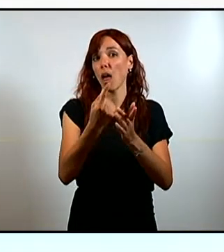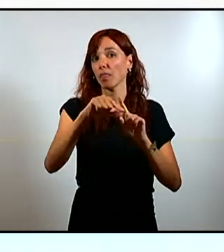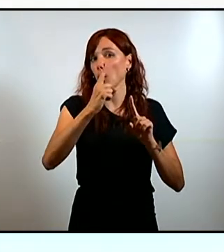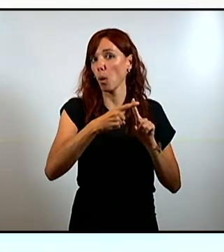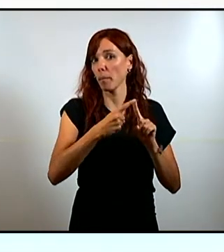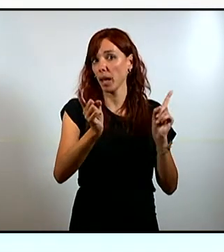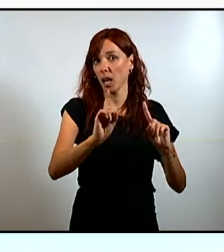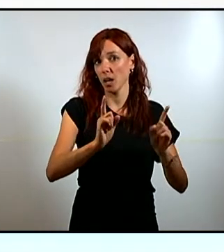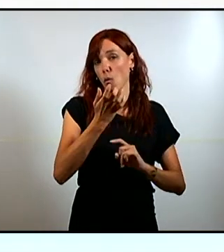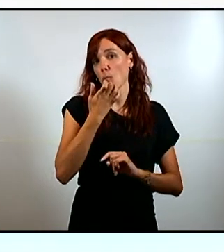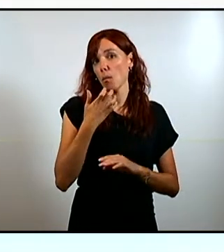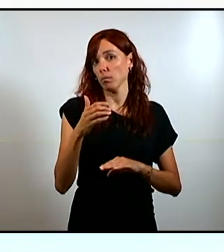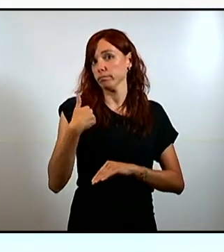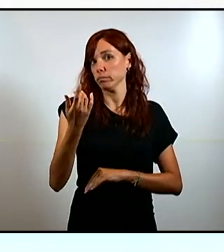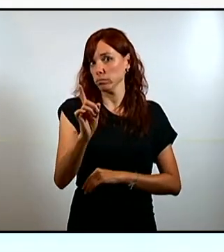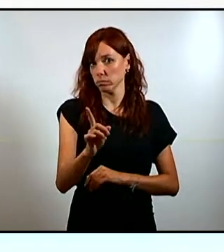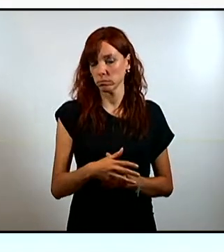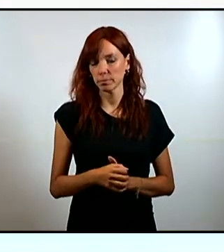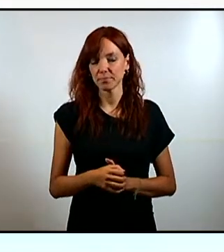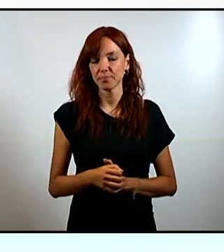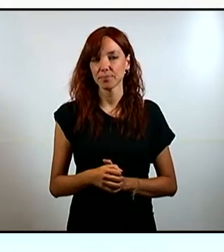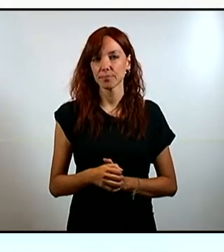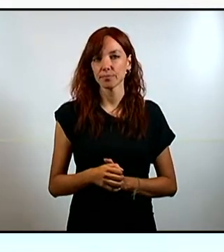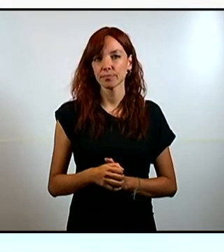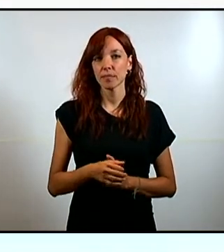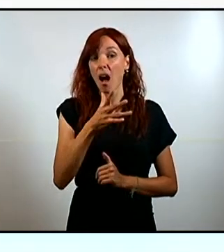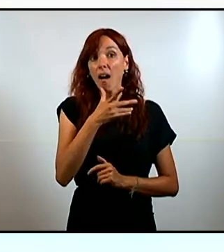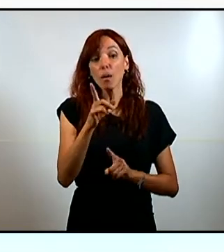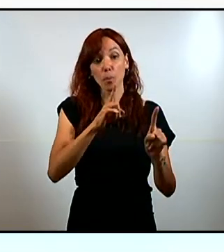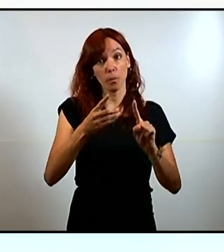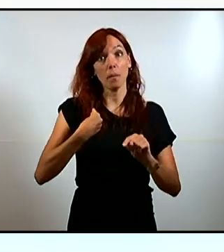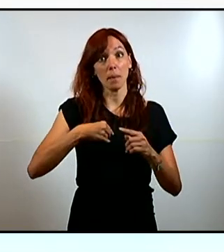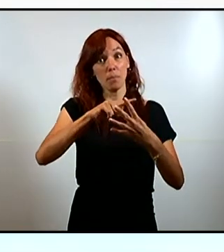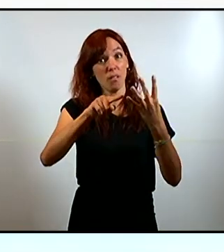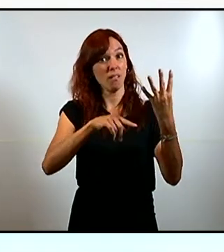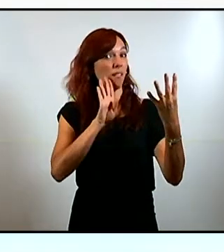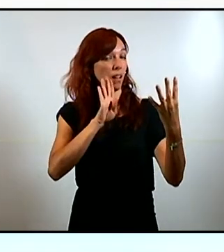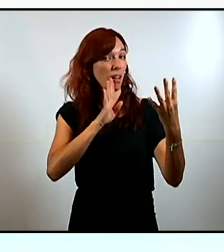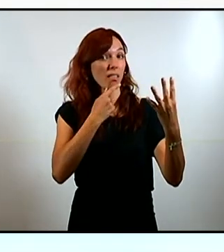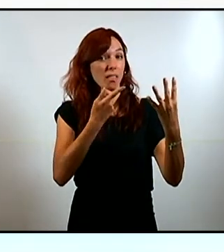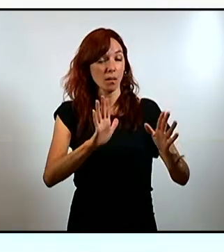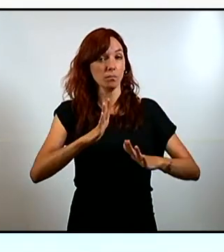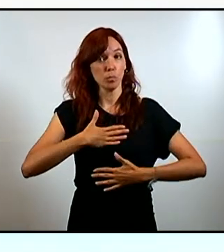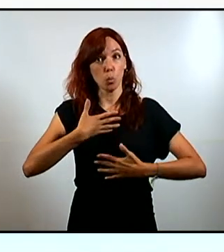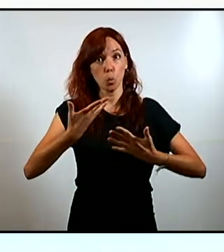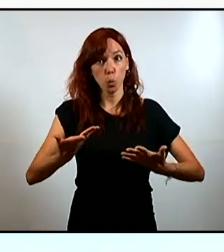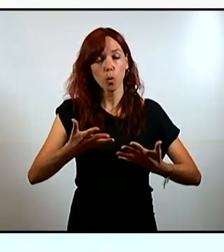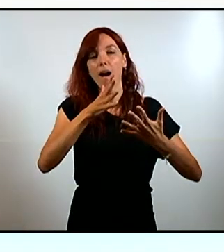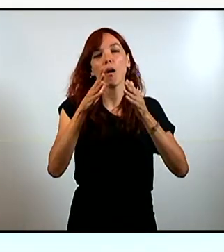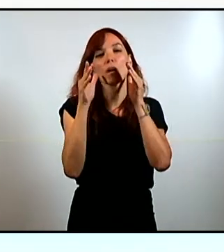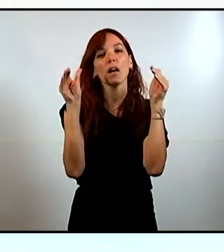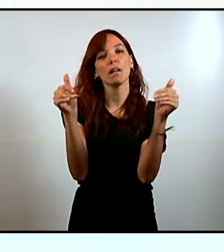nos ha sobrevenido, estamos trabajando en una nueva estrategia, en la estrategia